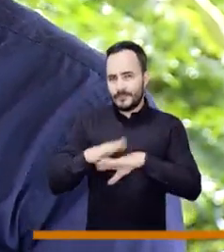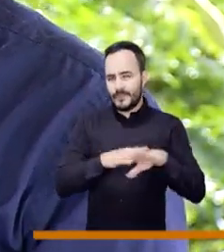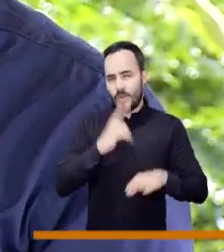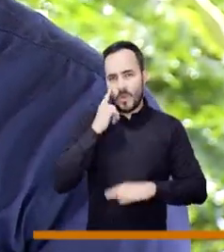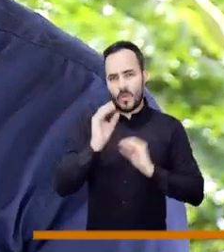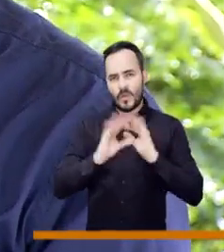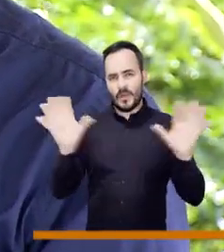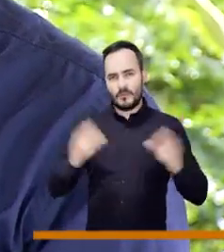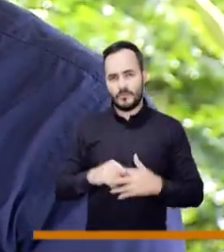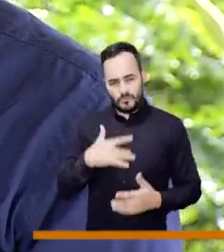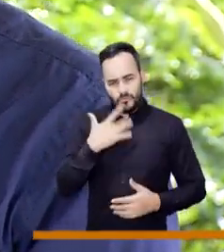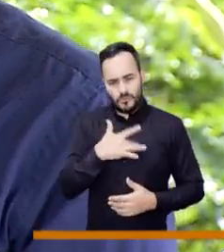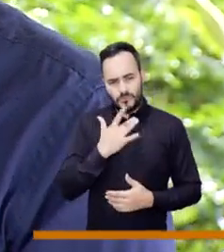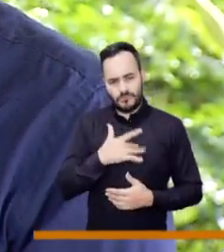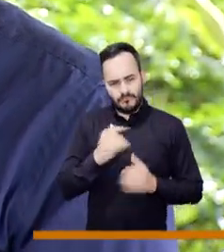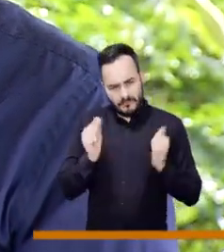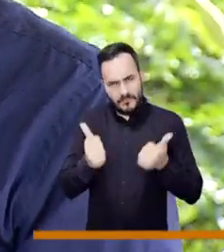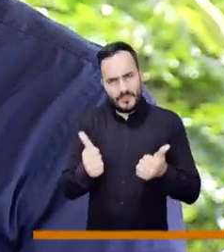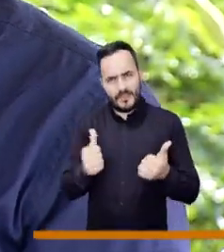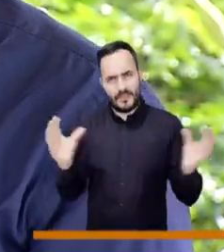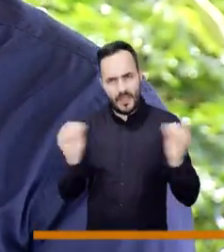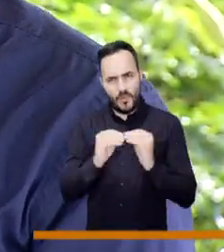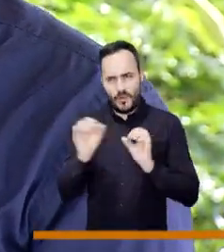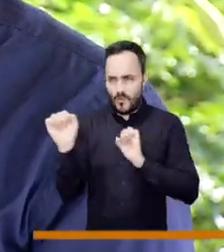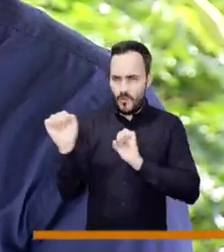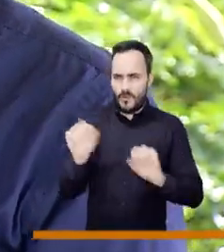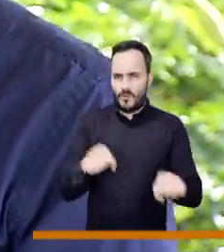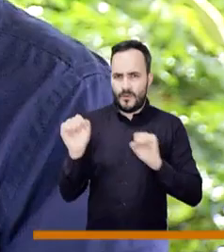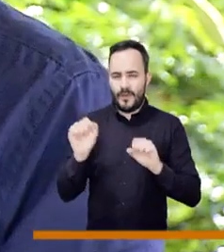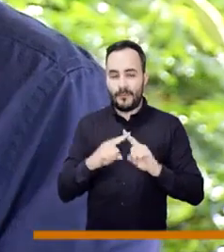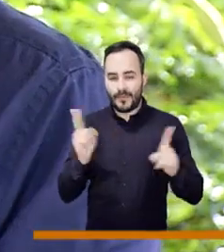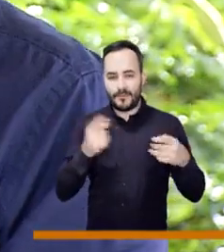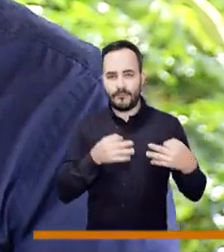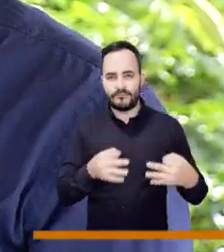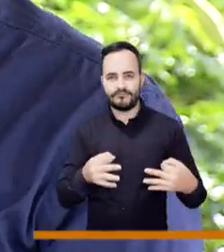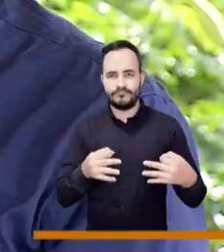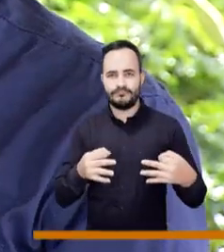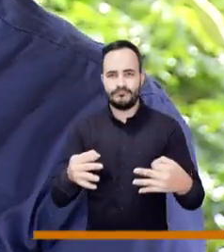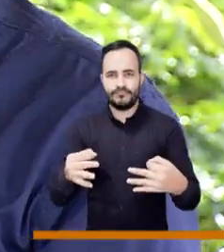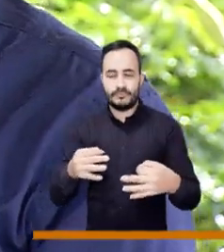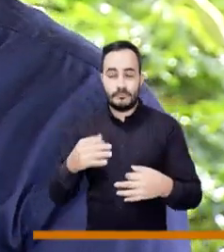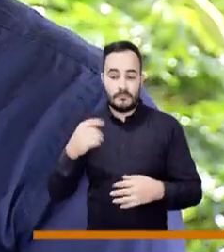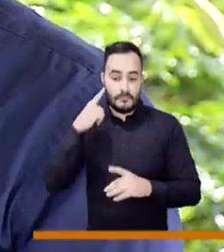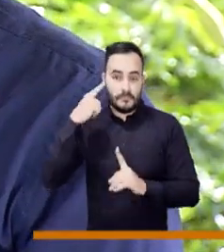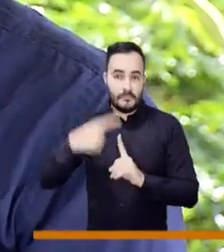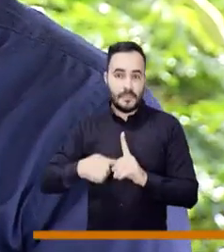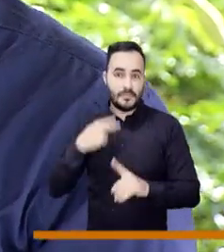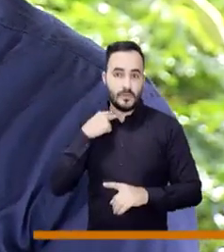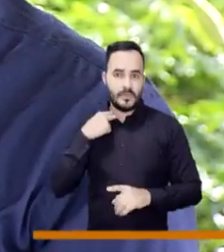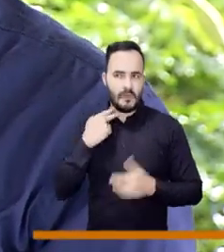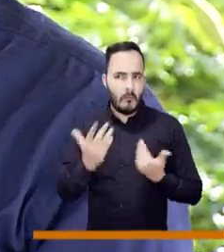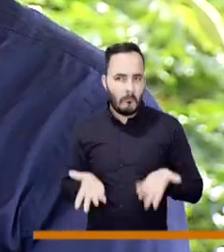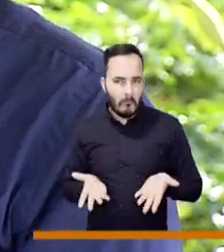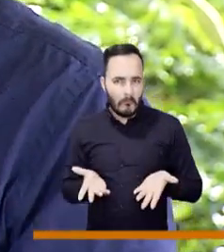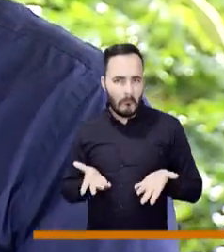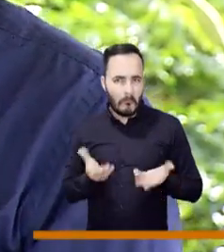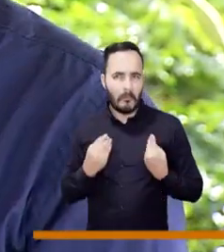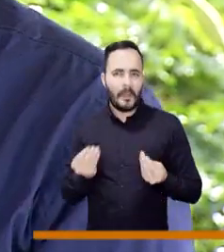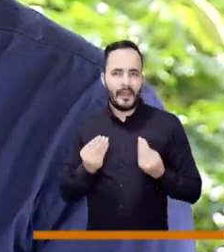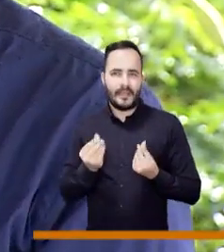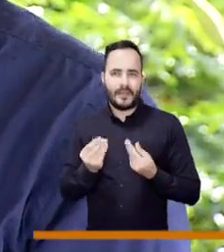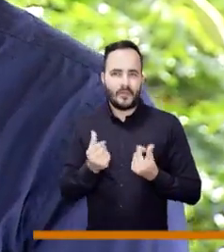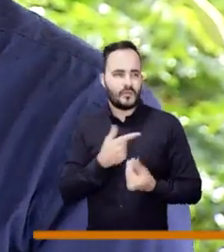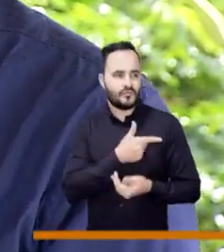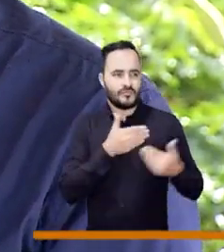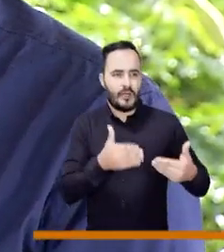yo estoy de acuerdo que se aprobara. Lo que pasa es que el tiempo corre, inclusive si llega noviembre ya ese recurso ni siquiera le va a